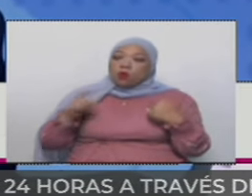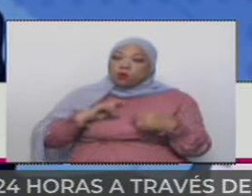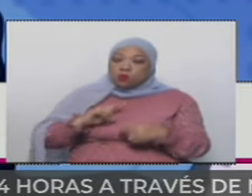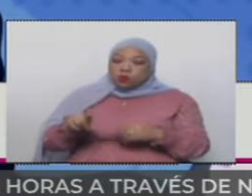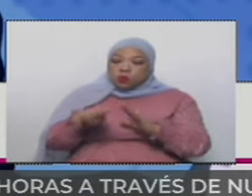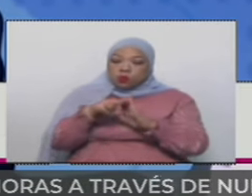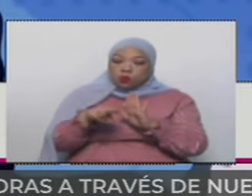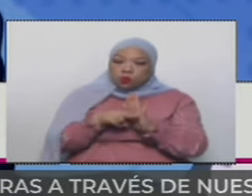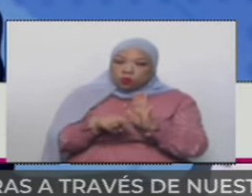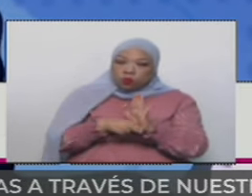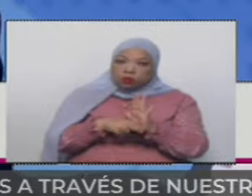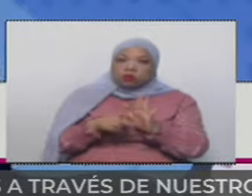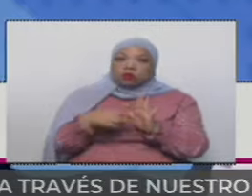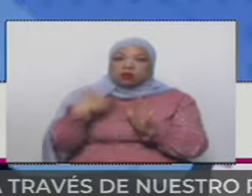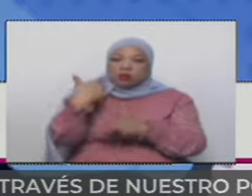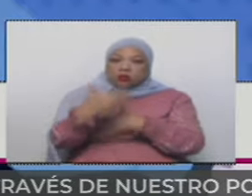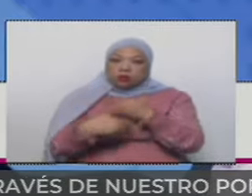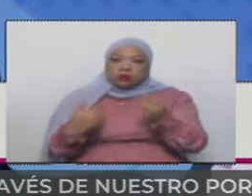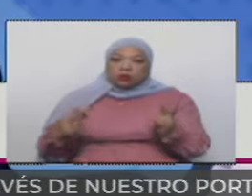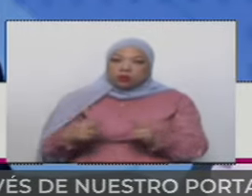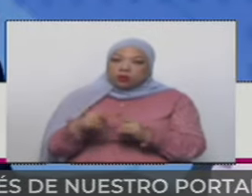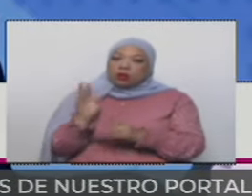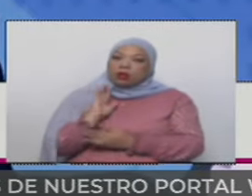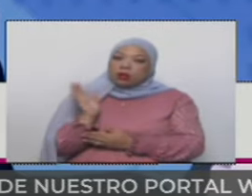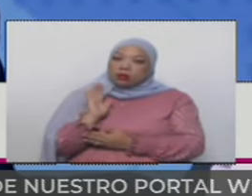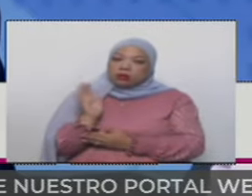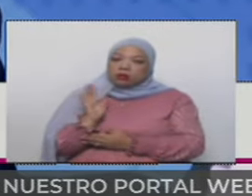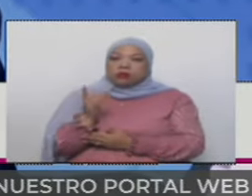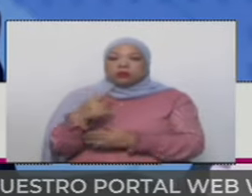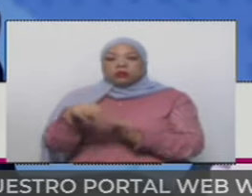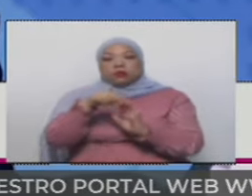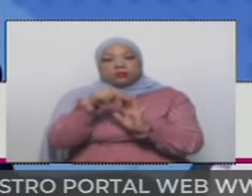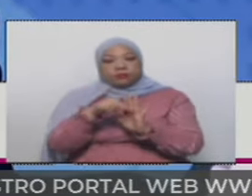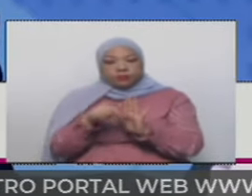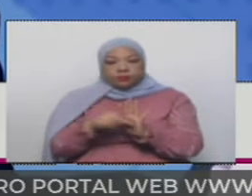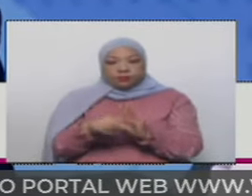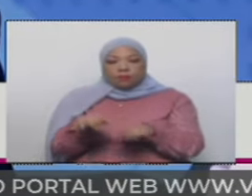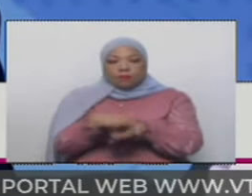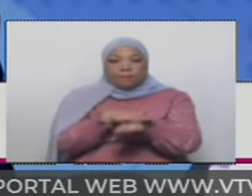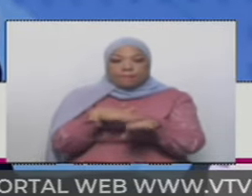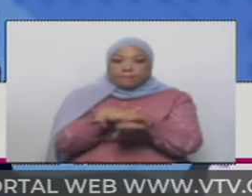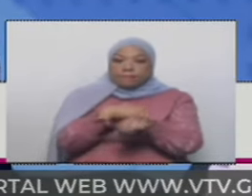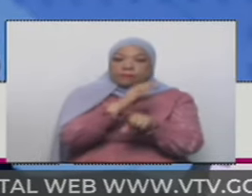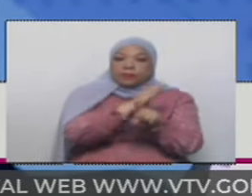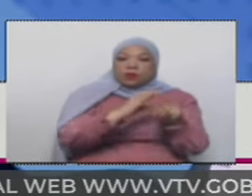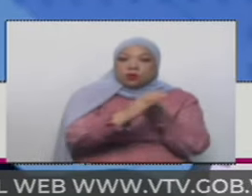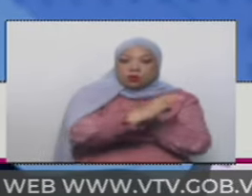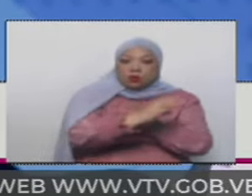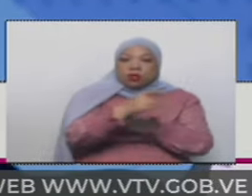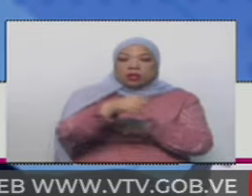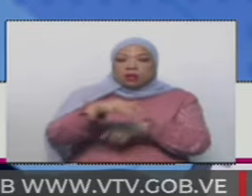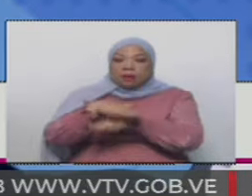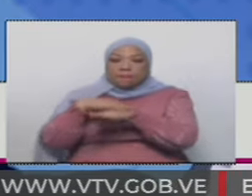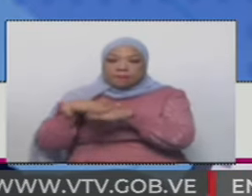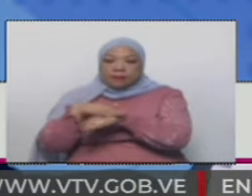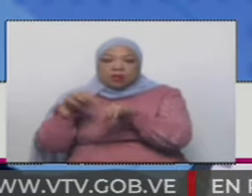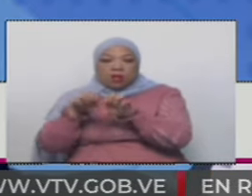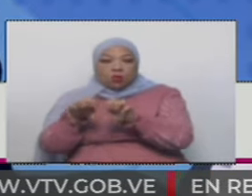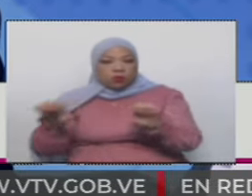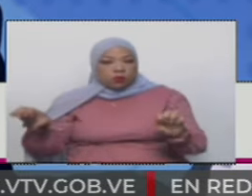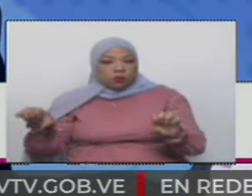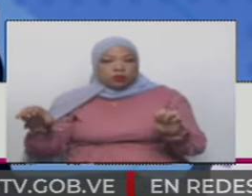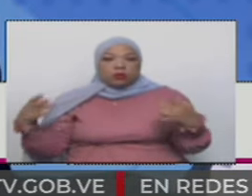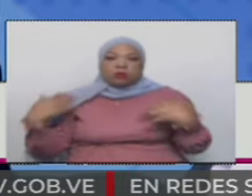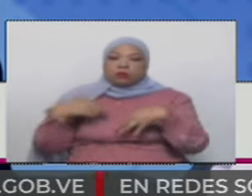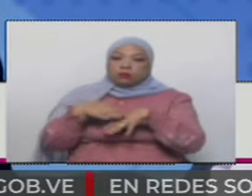Pienso que con el encuentro que hemos tenido, además, por sus instrucciones entre el Ministerio del Poder Popular para la Educación y el Ministerio del Poder Popular para la Cultura,